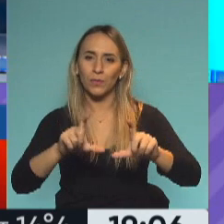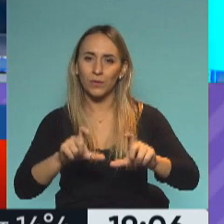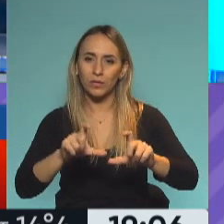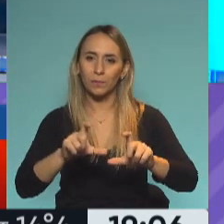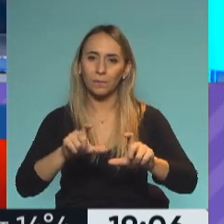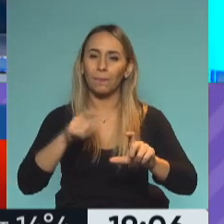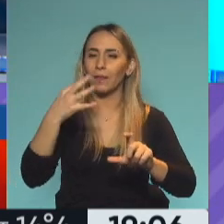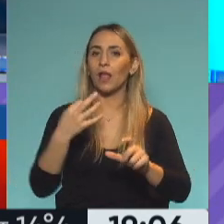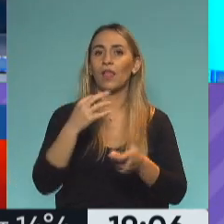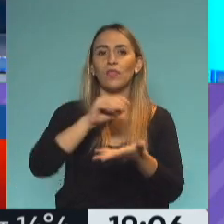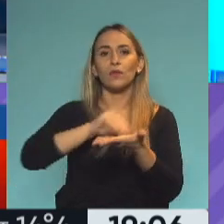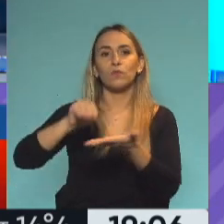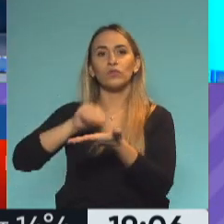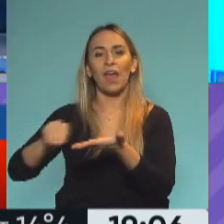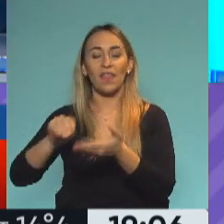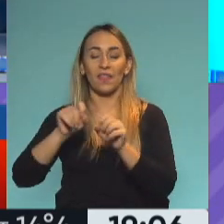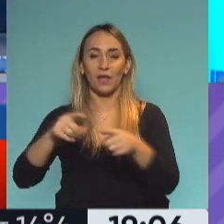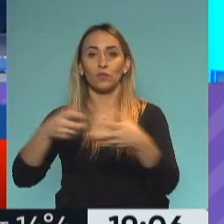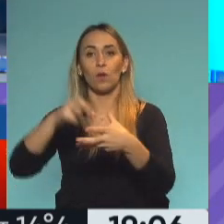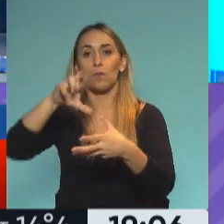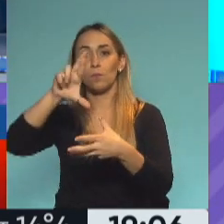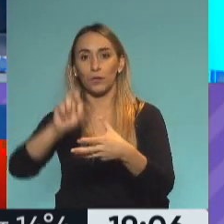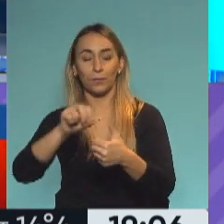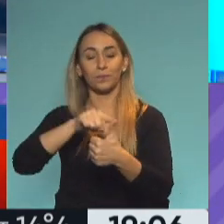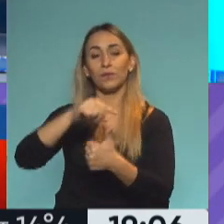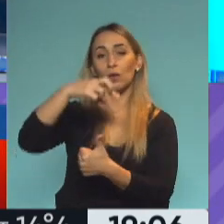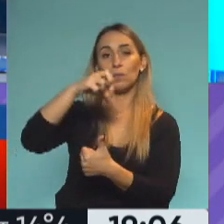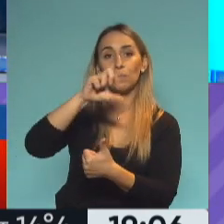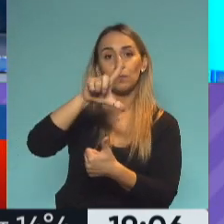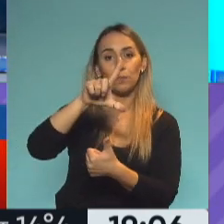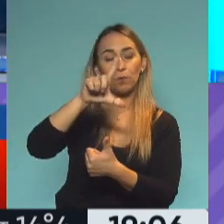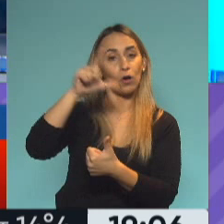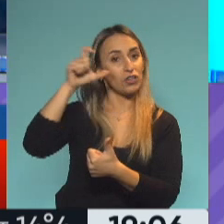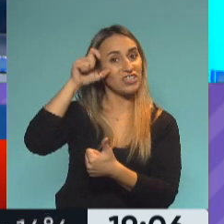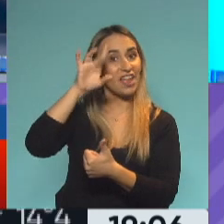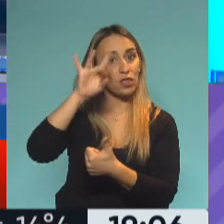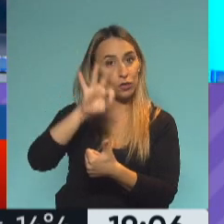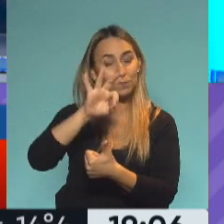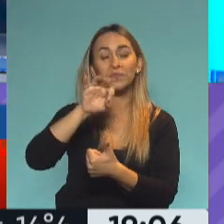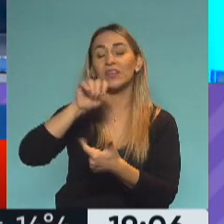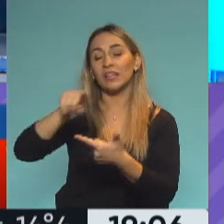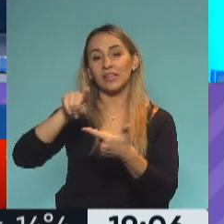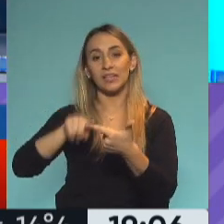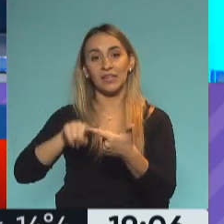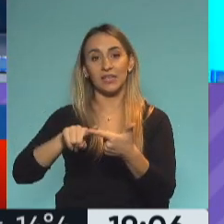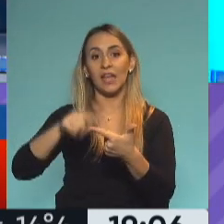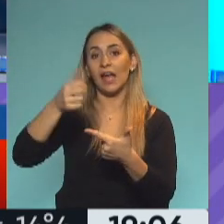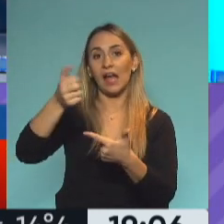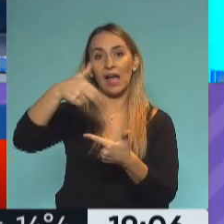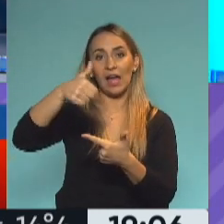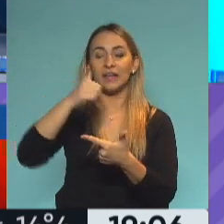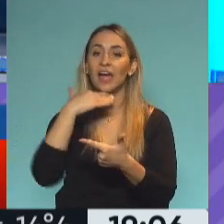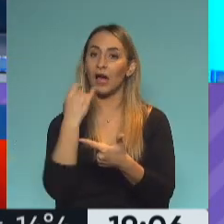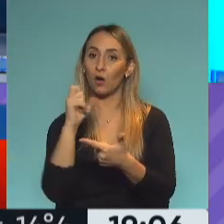sobre todo dos diputadas del PRO. Hablamos de Carmen Polledo del PRO de la Ciudad de Buenos Aires y de Claudia Najul, ella es diputada